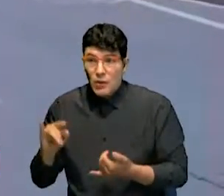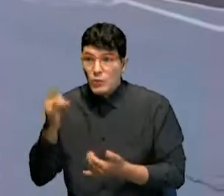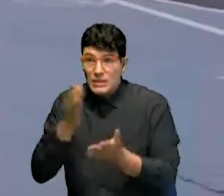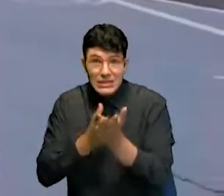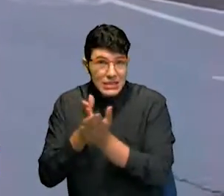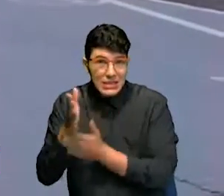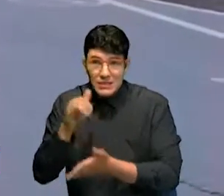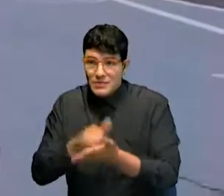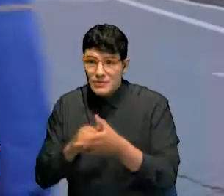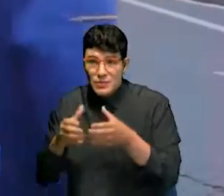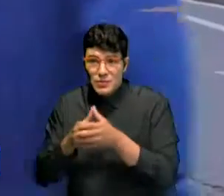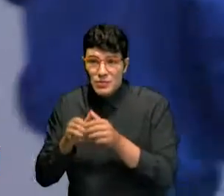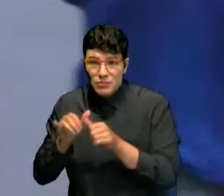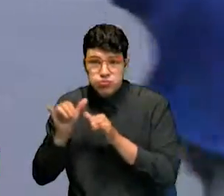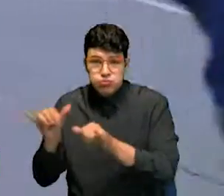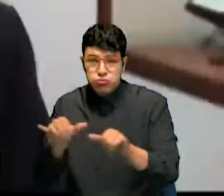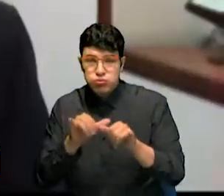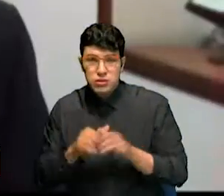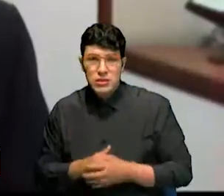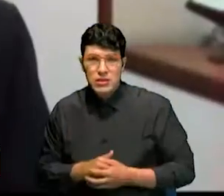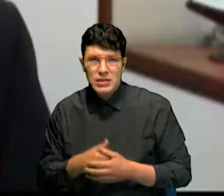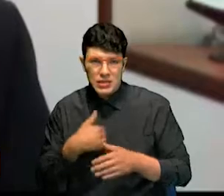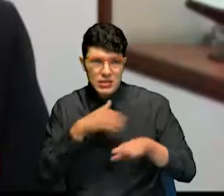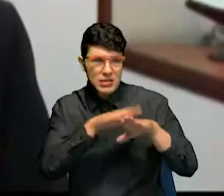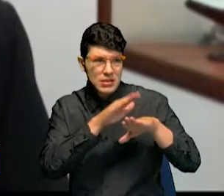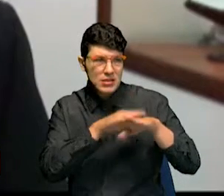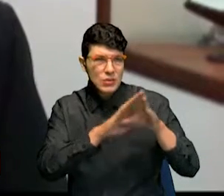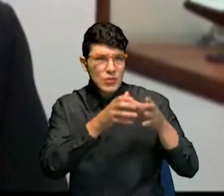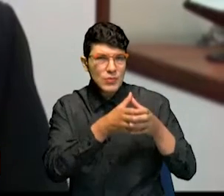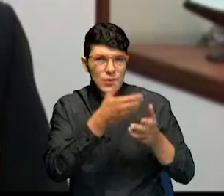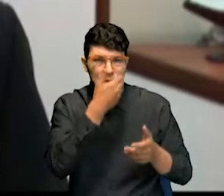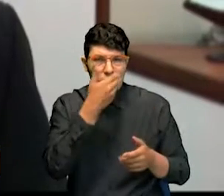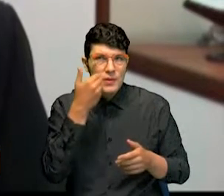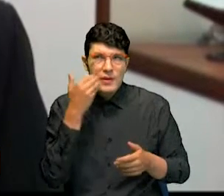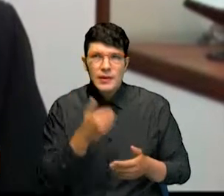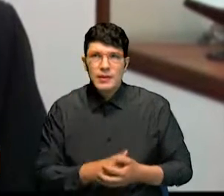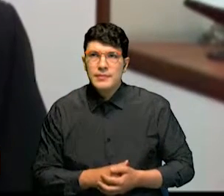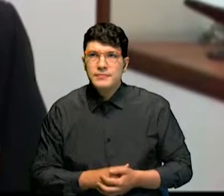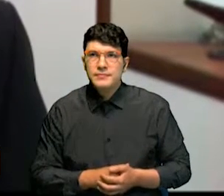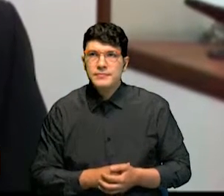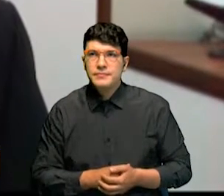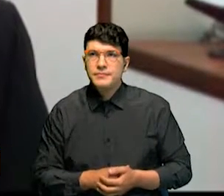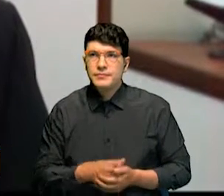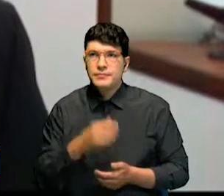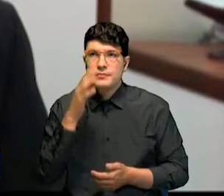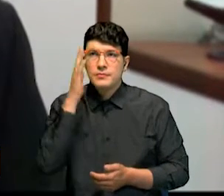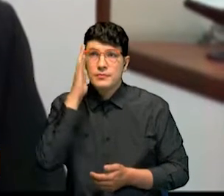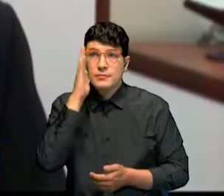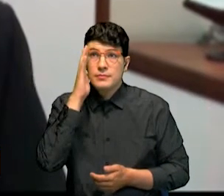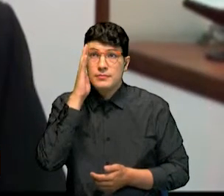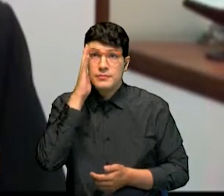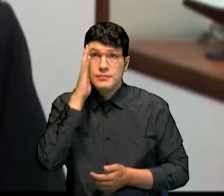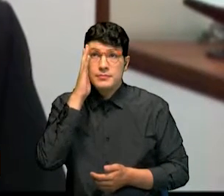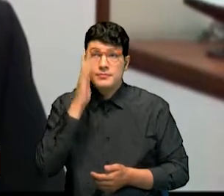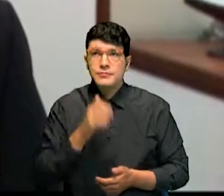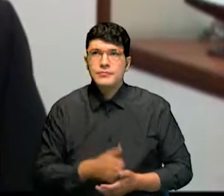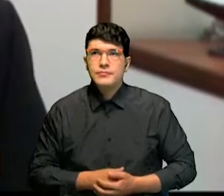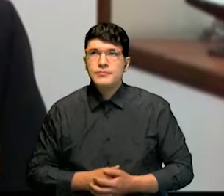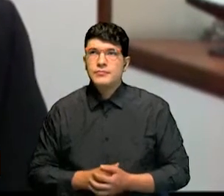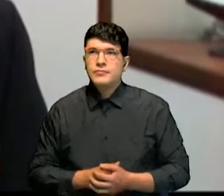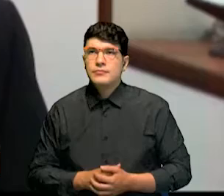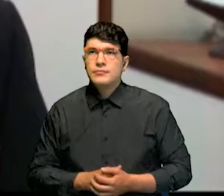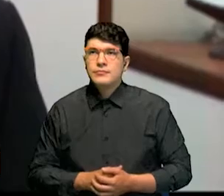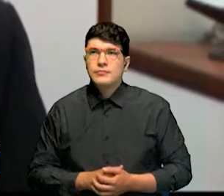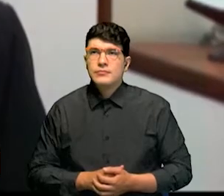zona e hizo un llamado a los mismos y por el derecho una exhortación a todos los que